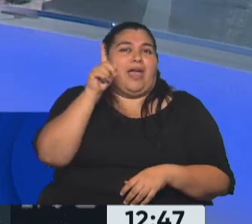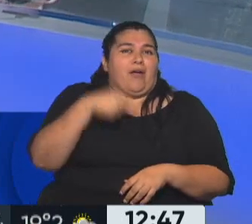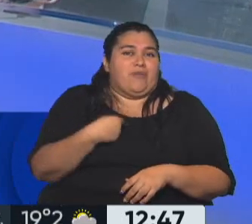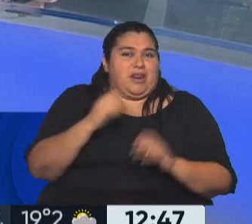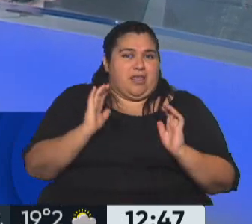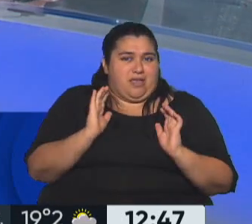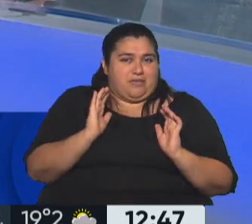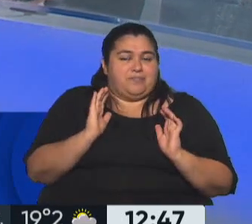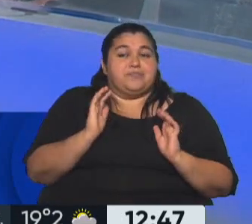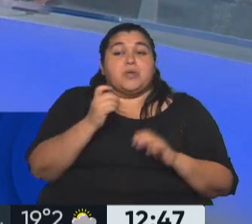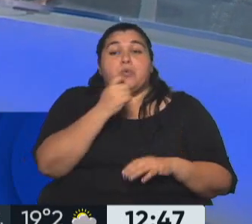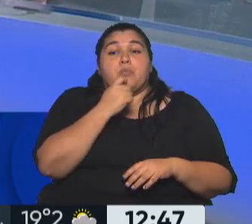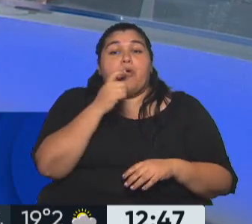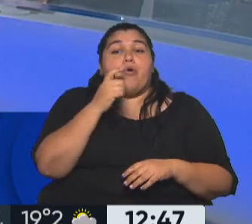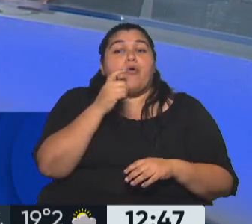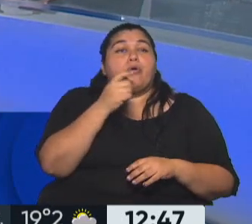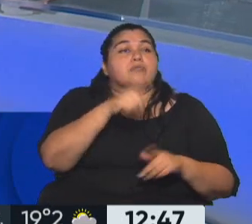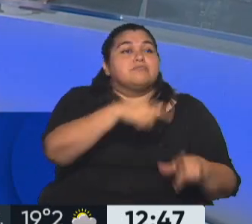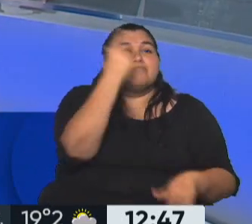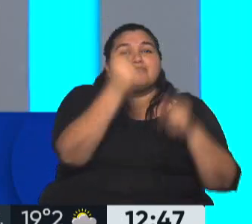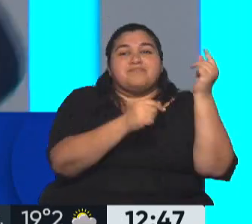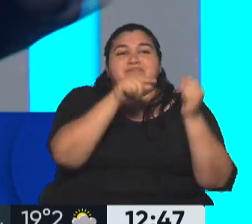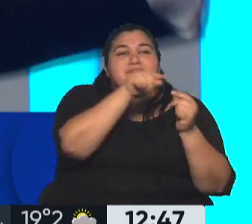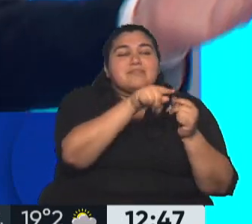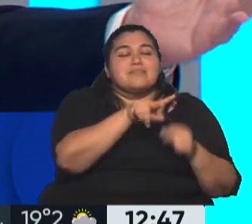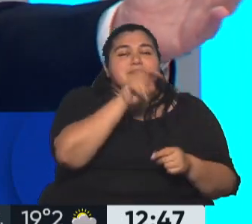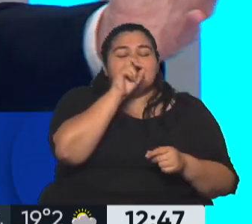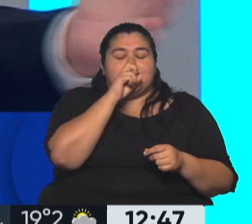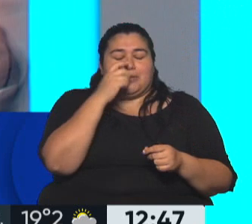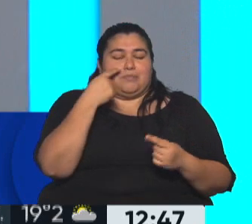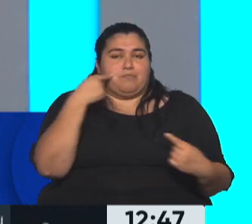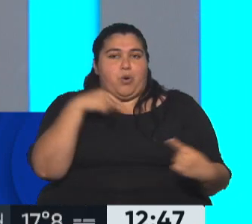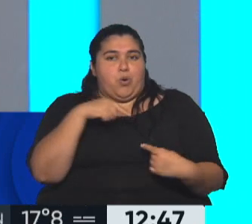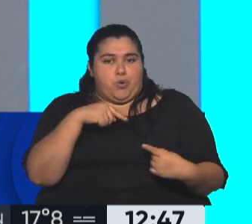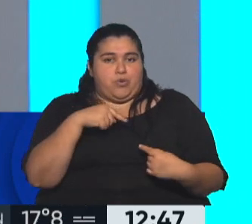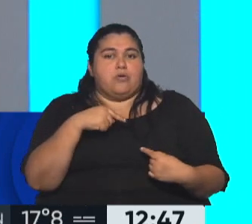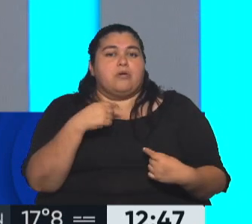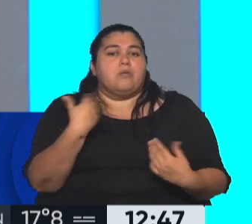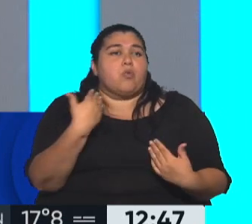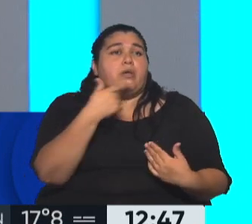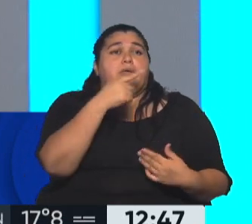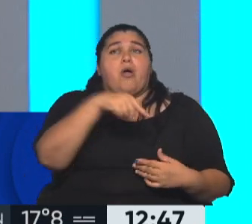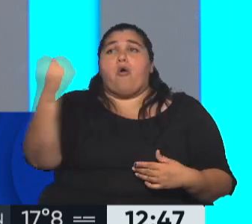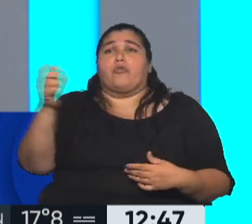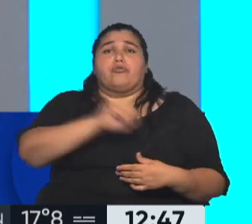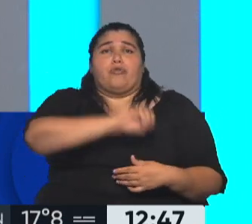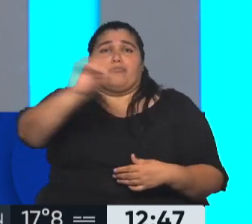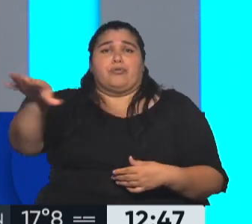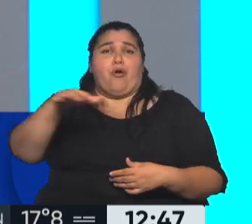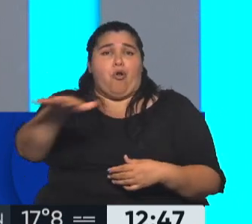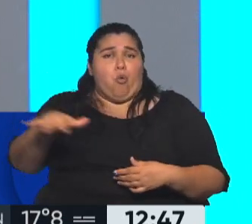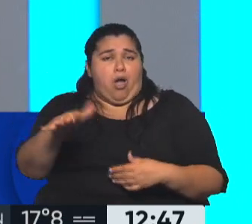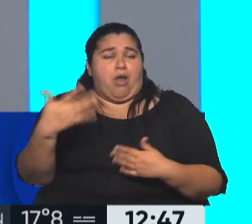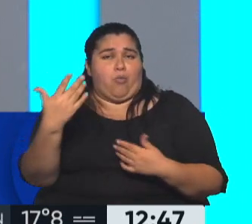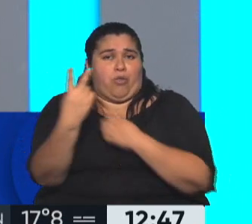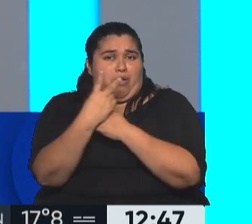Si vos, por ejemplo, sos alérgico a los plátanos Claro. y te mandan a un lugar donde no hay plátanos, probablemente no tengas crisis, a pesar que tengas la predisposición. O